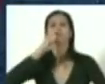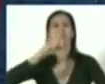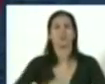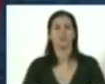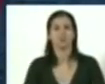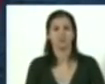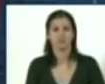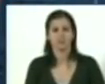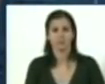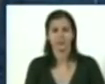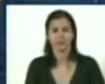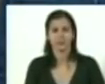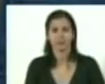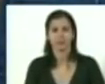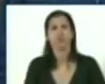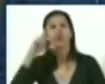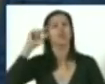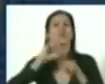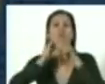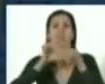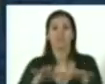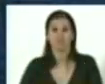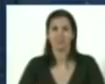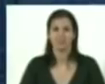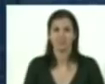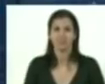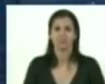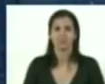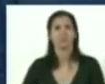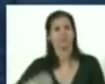Nicolás! Dios los bendiga. ¡Venceremos!